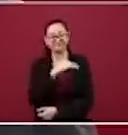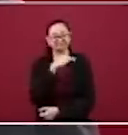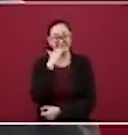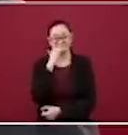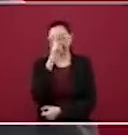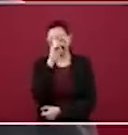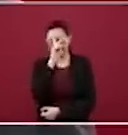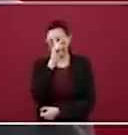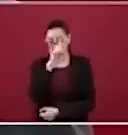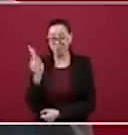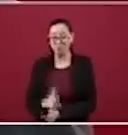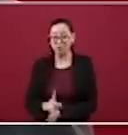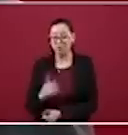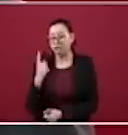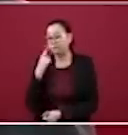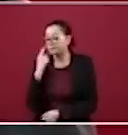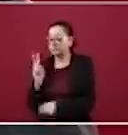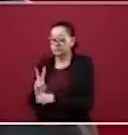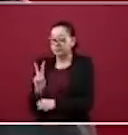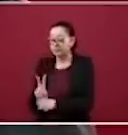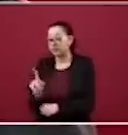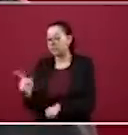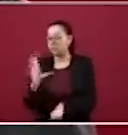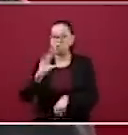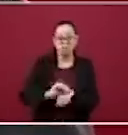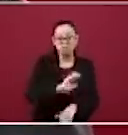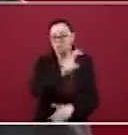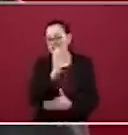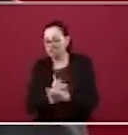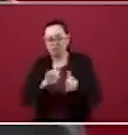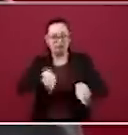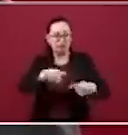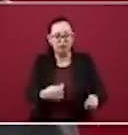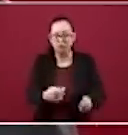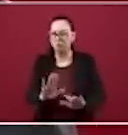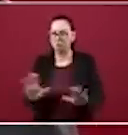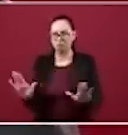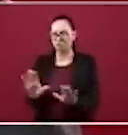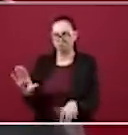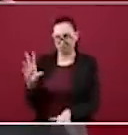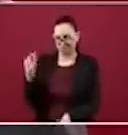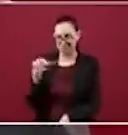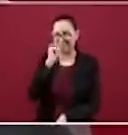para que no den contratos, permisos, concesiones